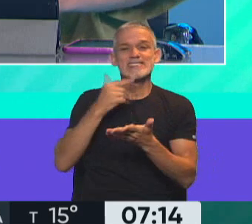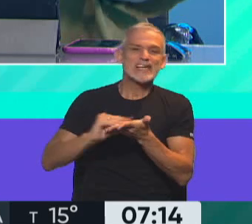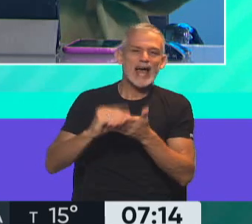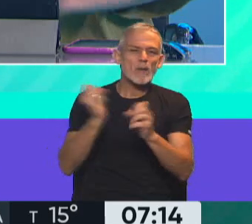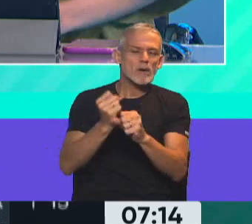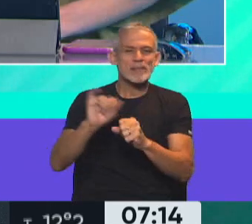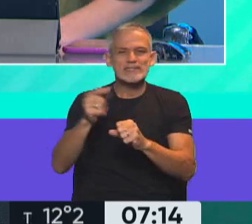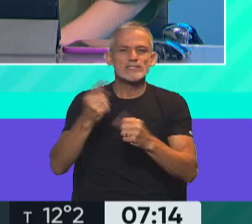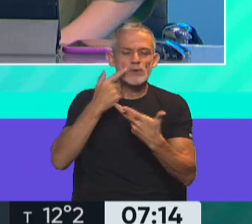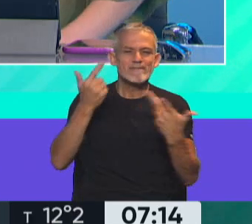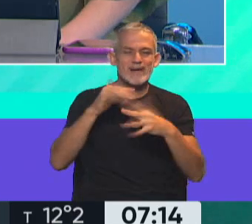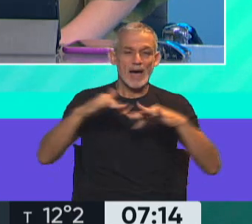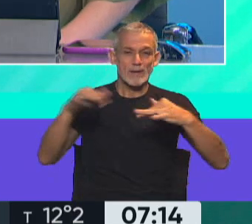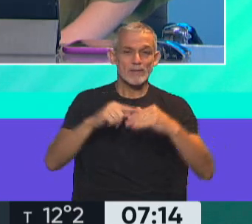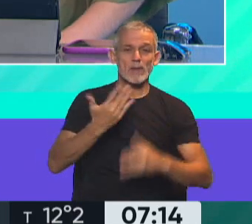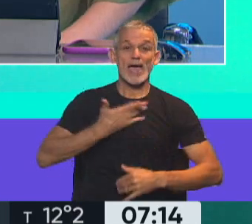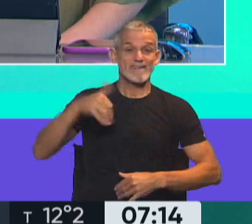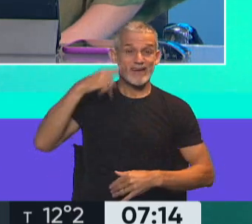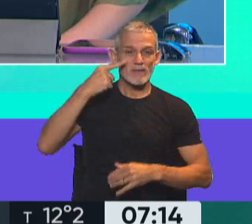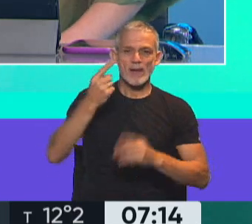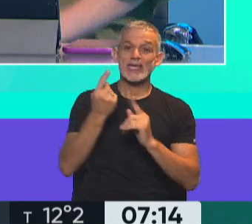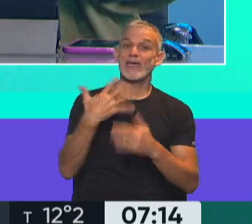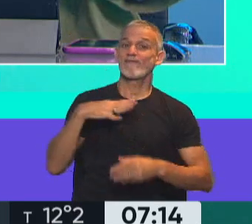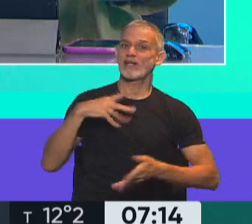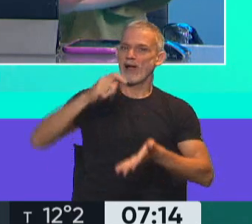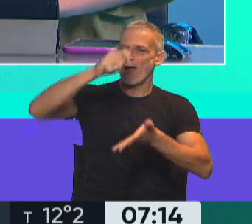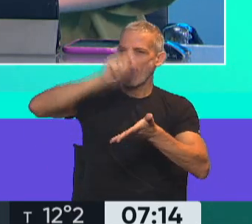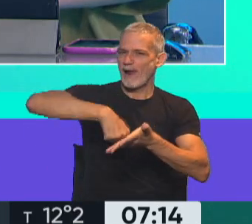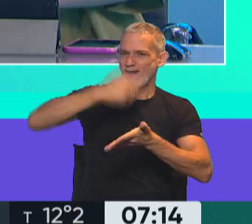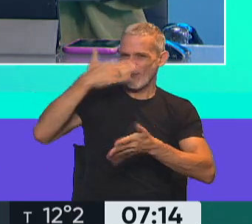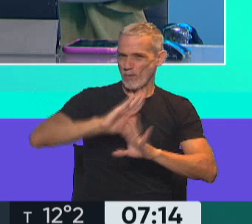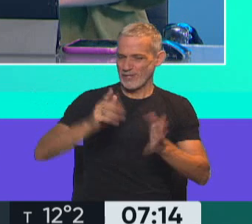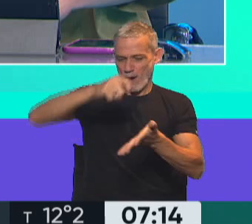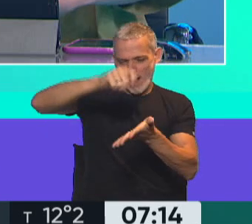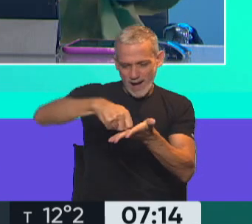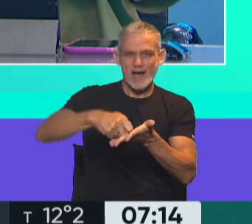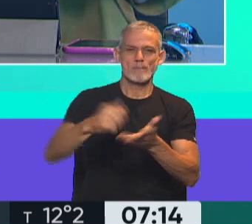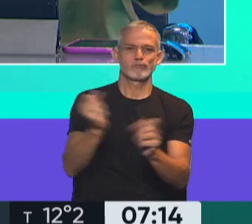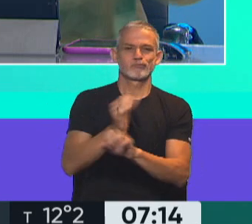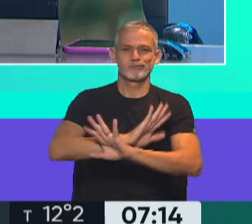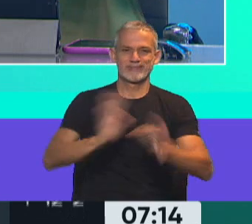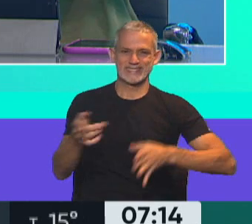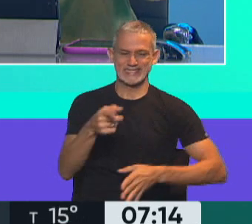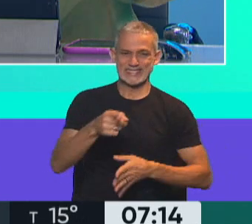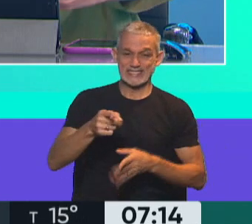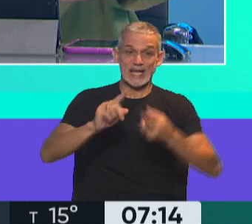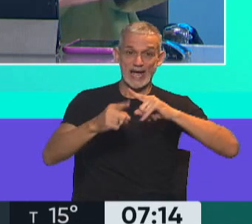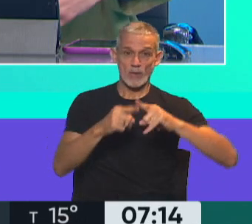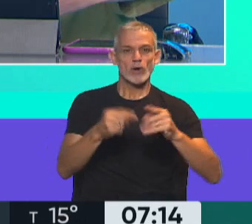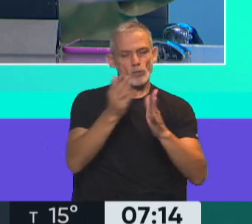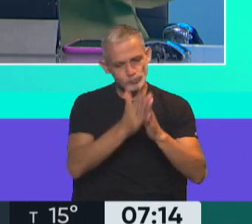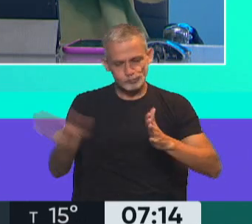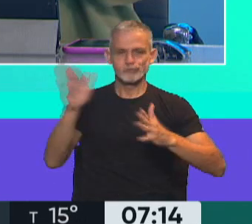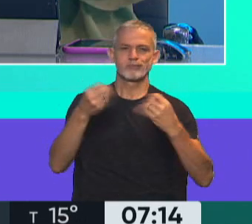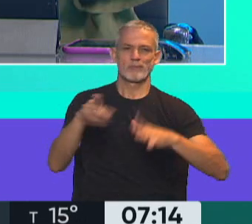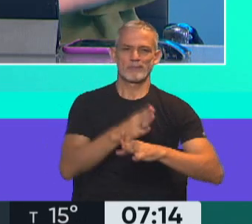que efectivamente después el Fondo Monetario le ponga el gancho final al acuerdo y a partir de ahí el acuerdo ya entraría en